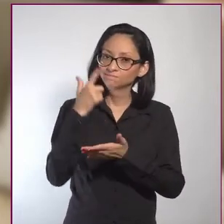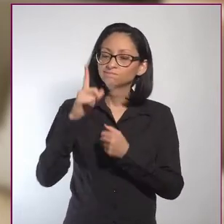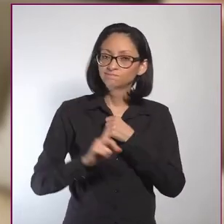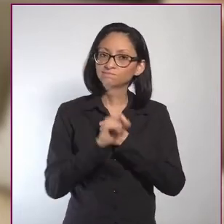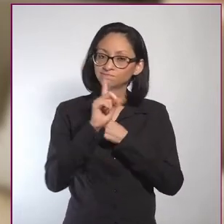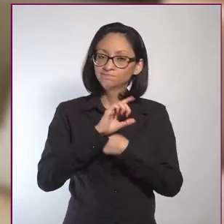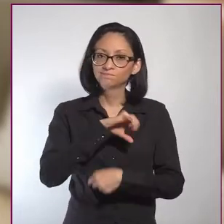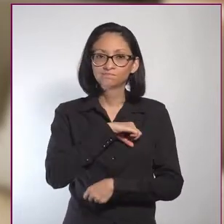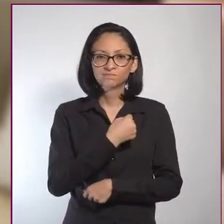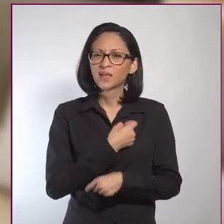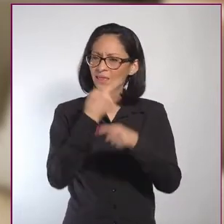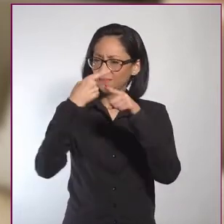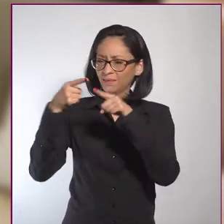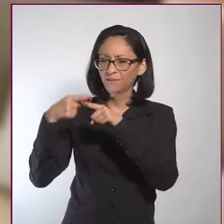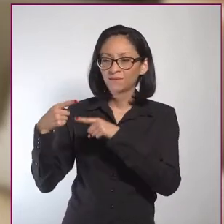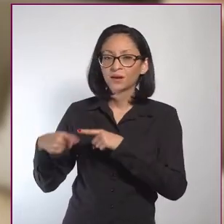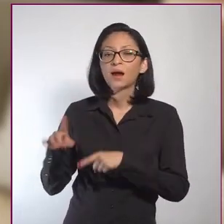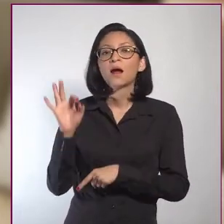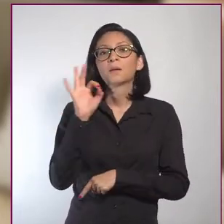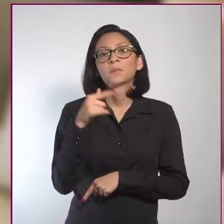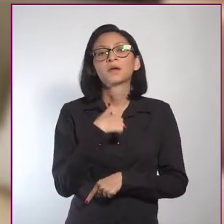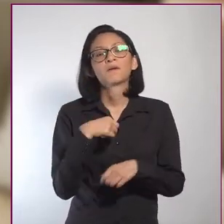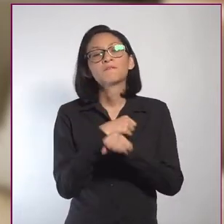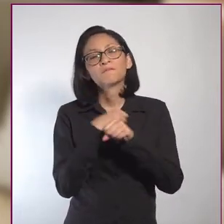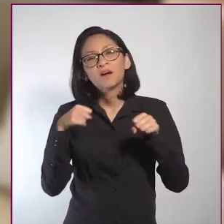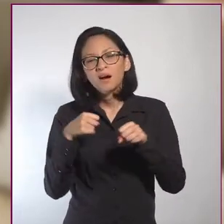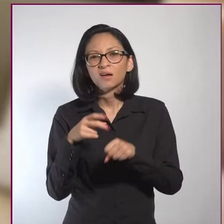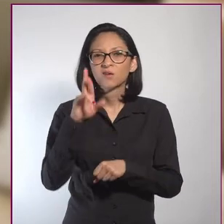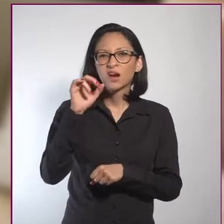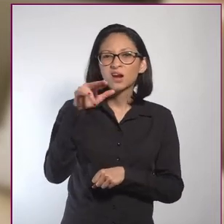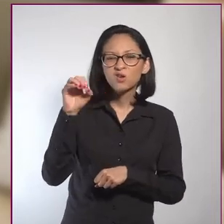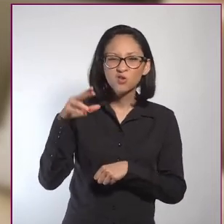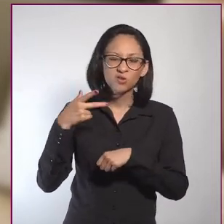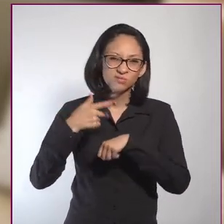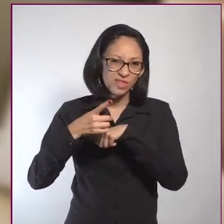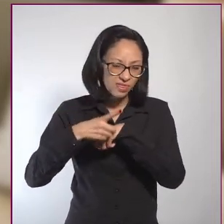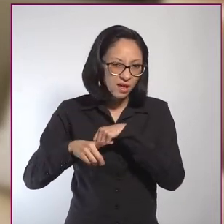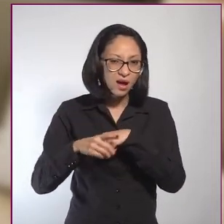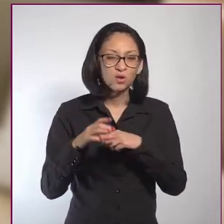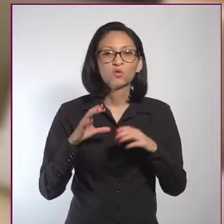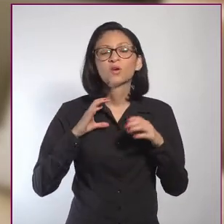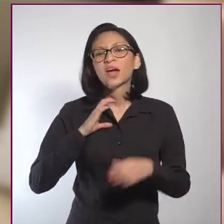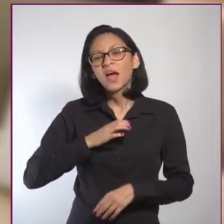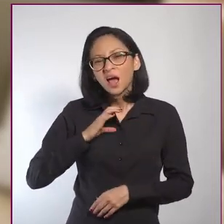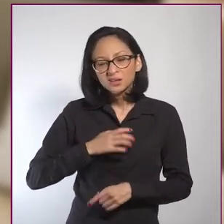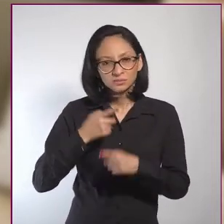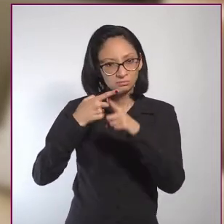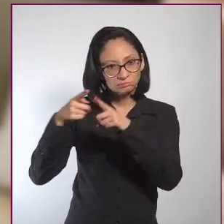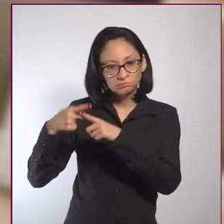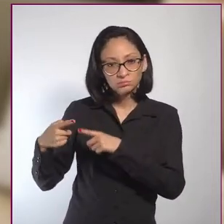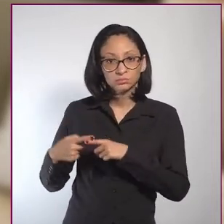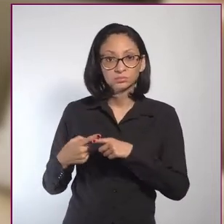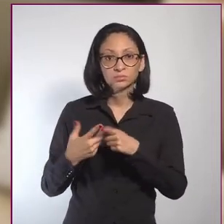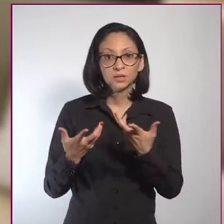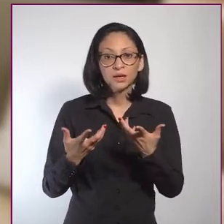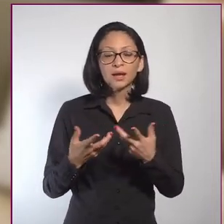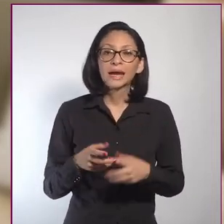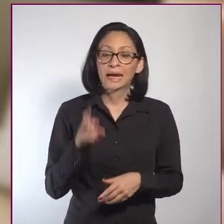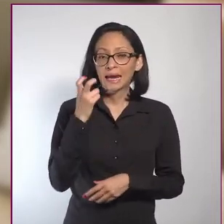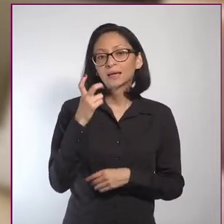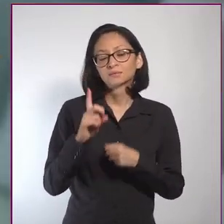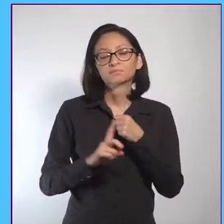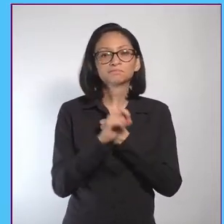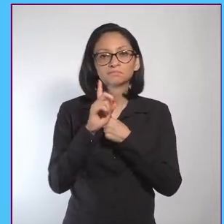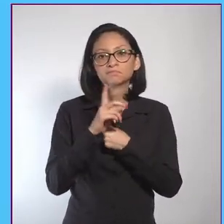de salud de todo tipo: infartos, falla renal, cáncer. Las consecuencias alcanzan a todas las partes de nuestro cuerpo.